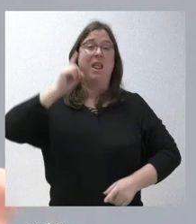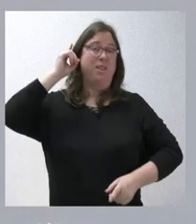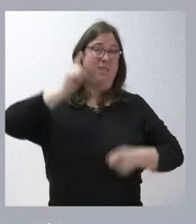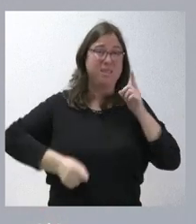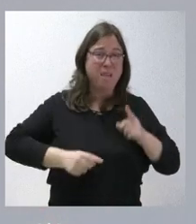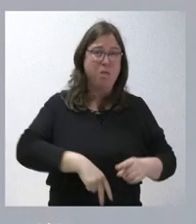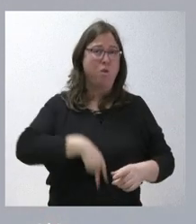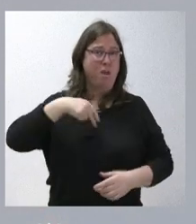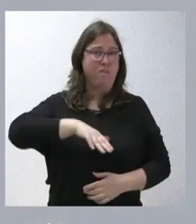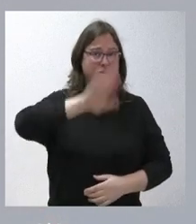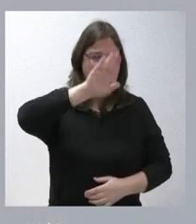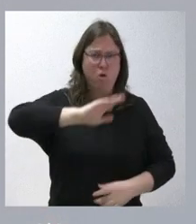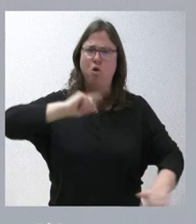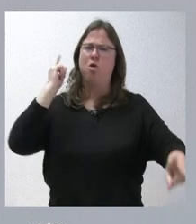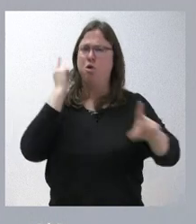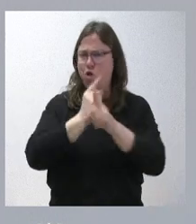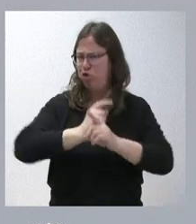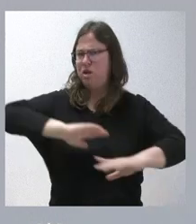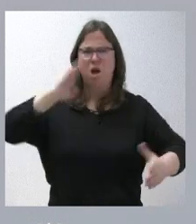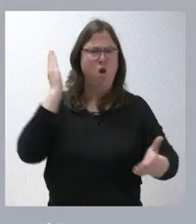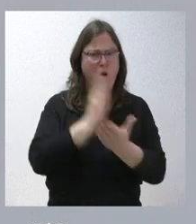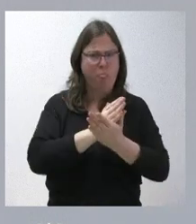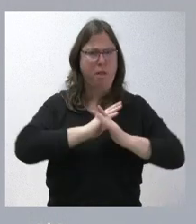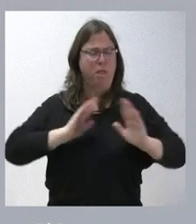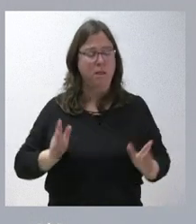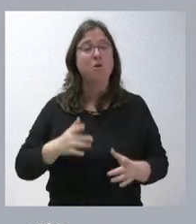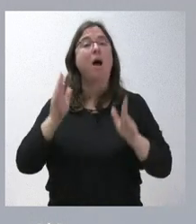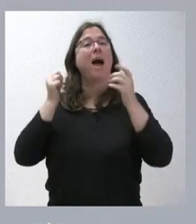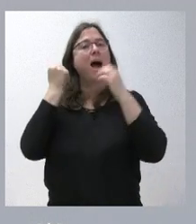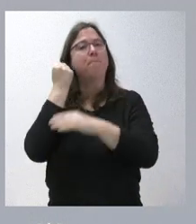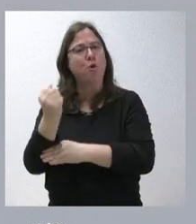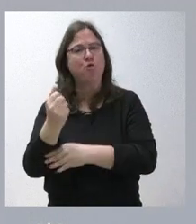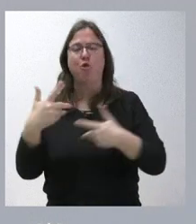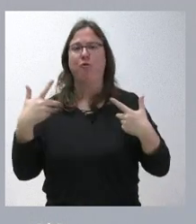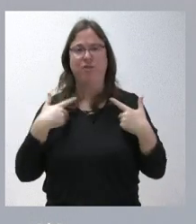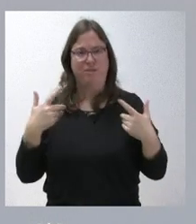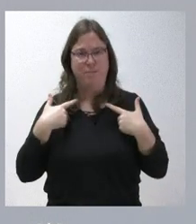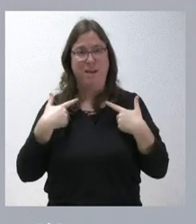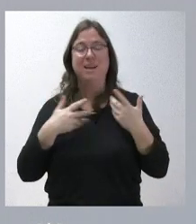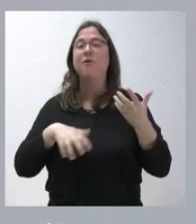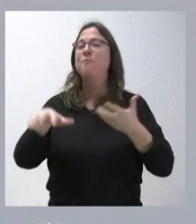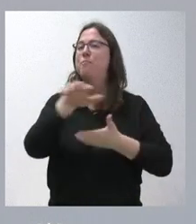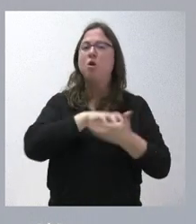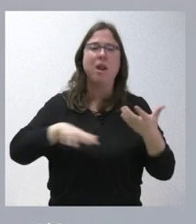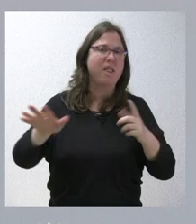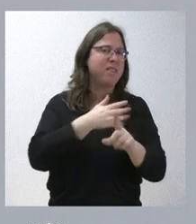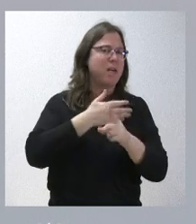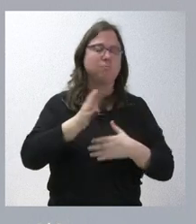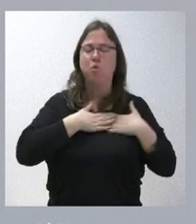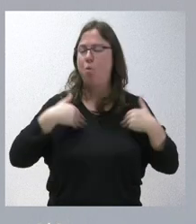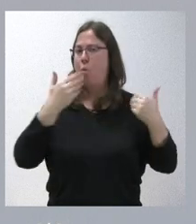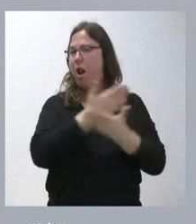franquista tenemos un firme compromiso con el apoyo a las víctimas de cualquier tipo de violencia Incluyendo a todas las